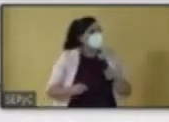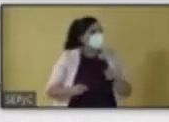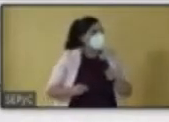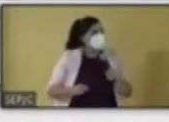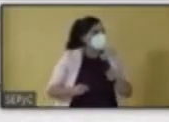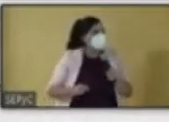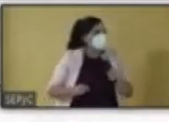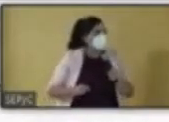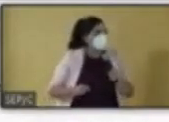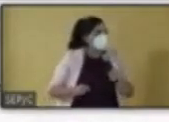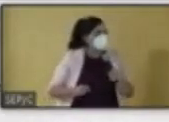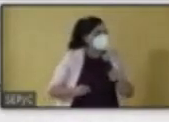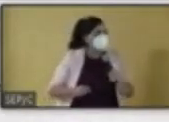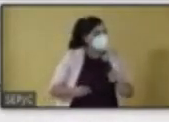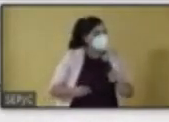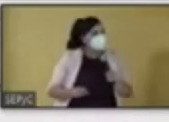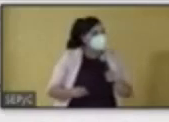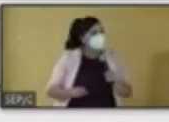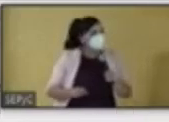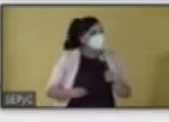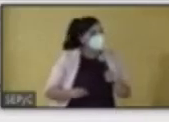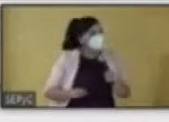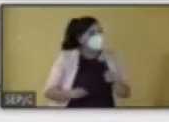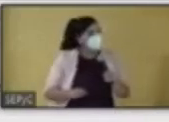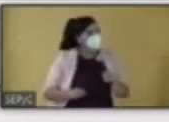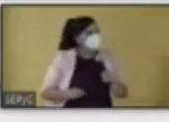Apartado de datos del dependiente económico.